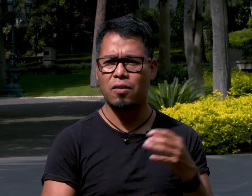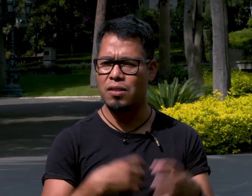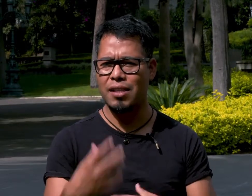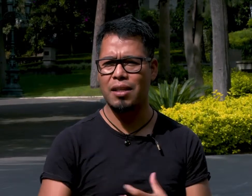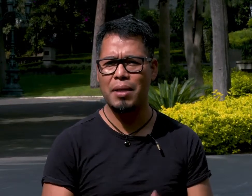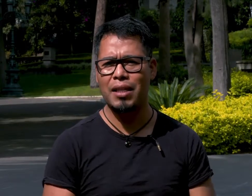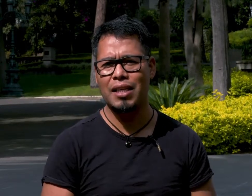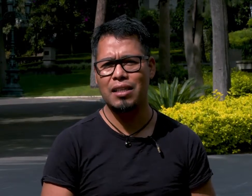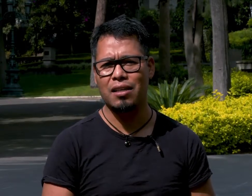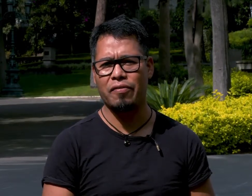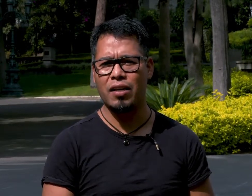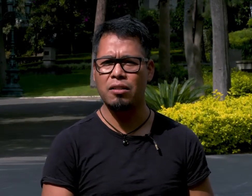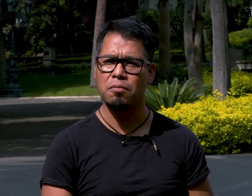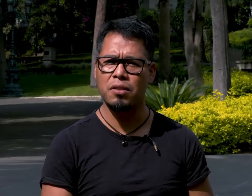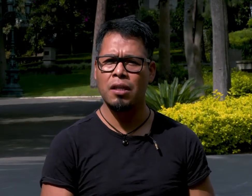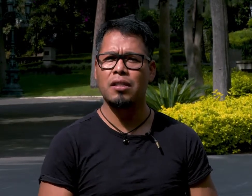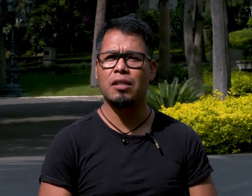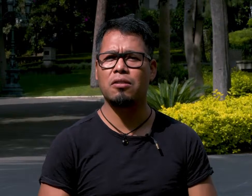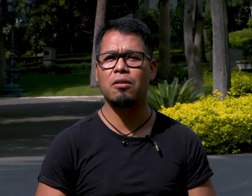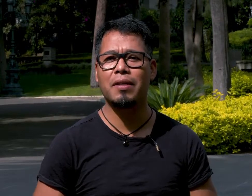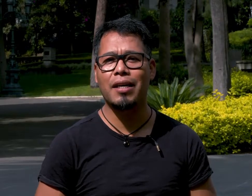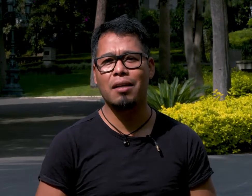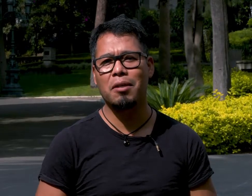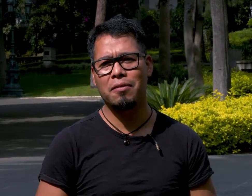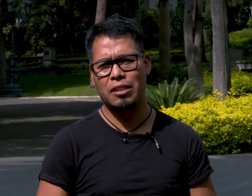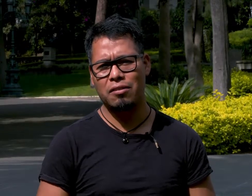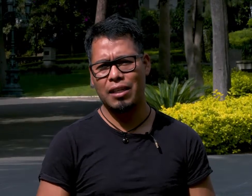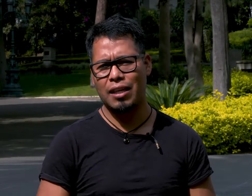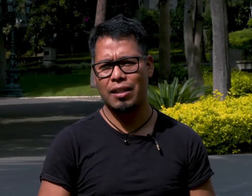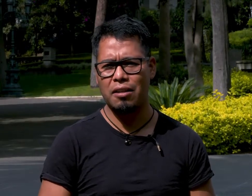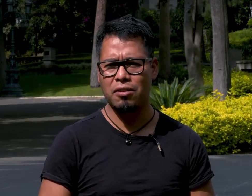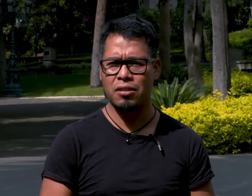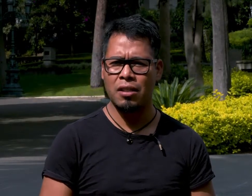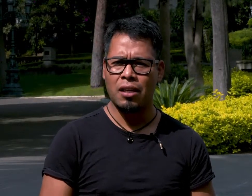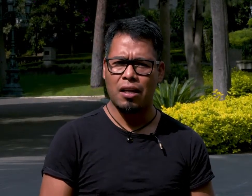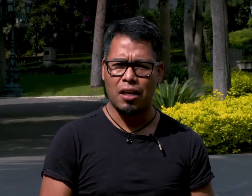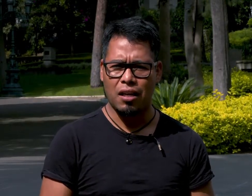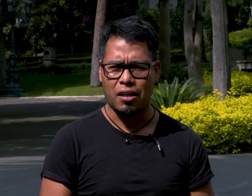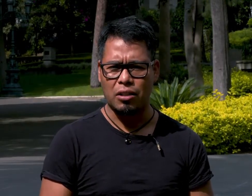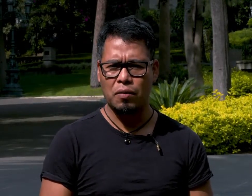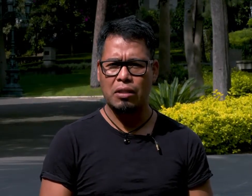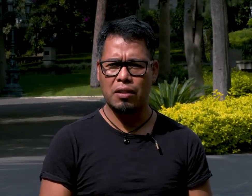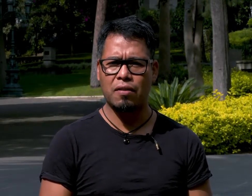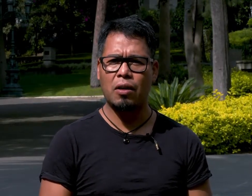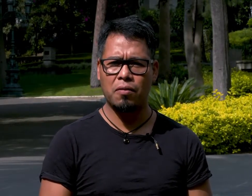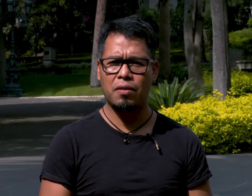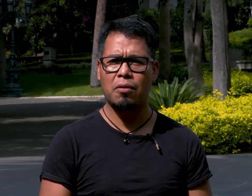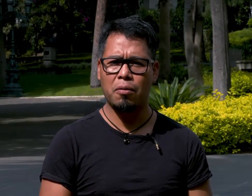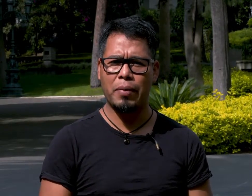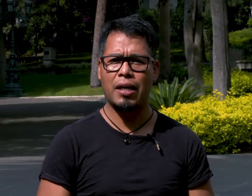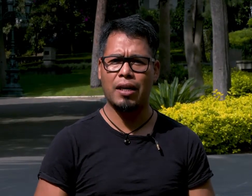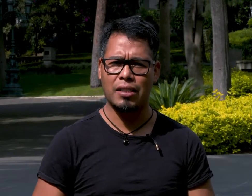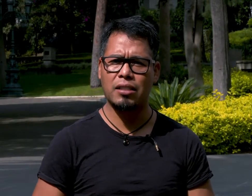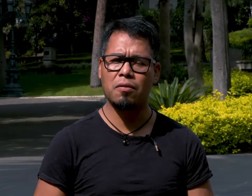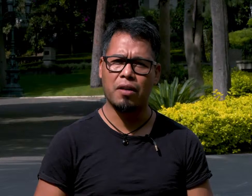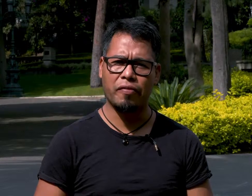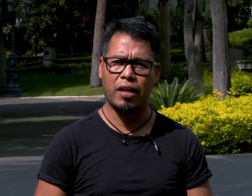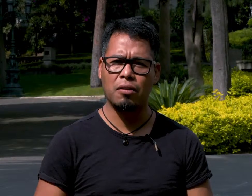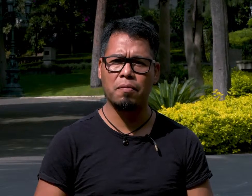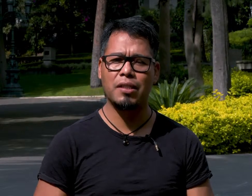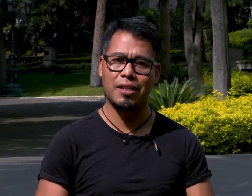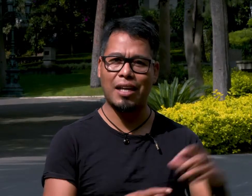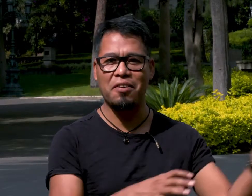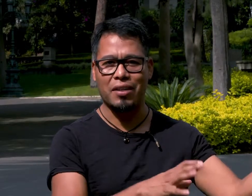nórdicos constantemente hacen referéndums. Se nos olvida que en 1972 el Reino Unido entró a la Unión Europea gracias a